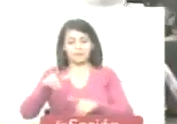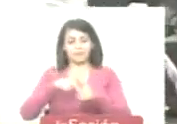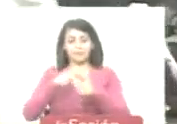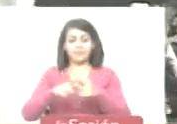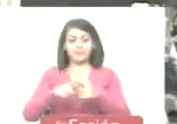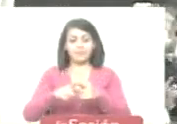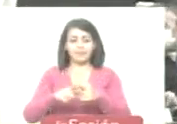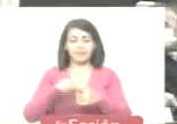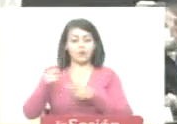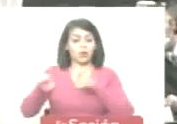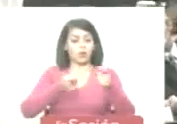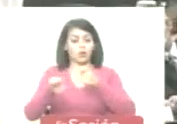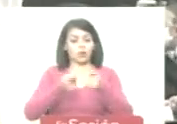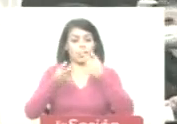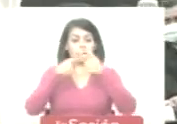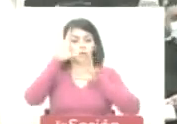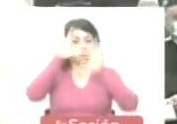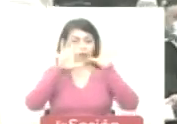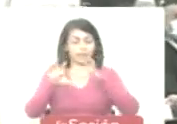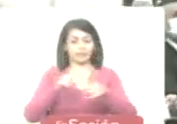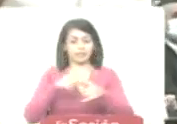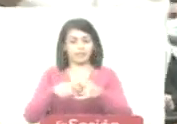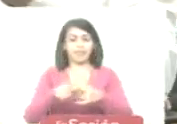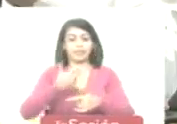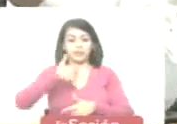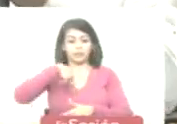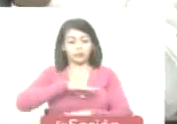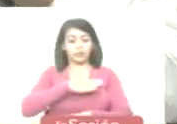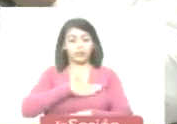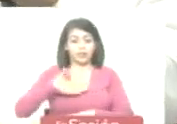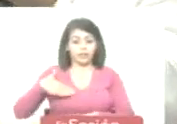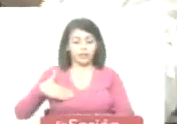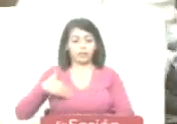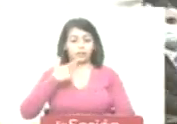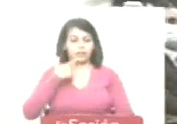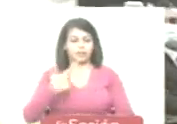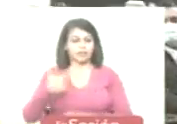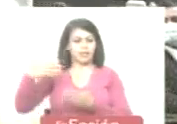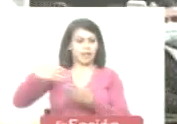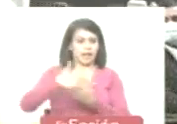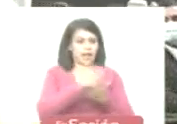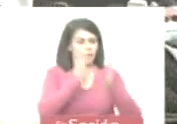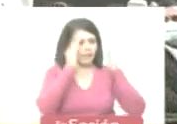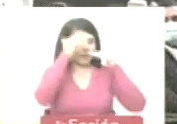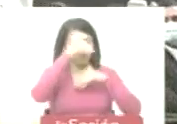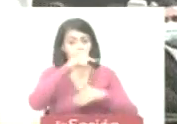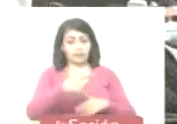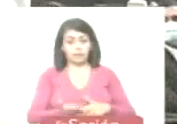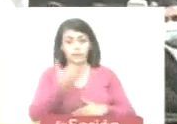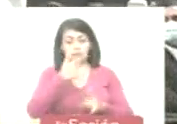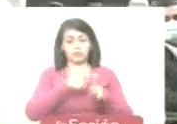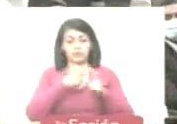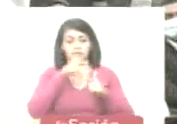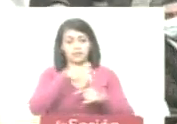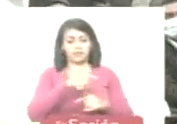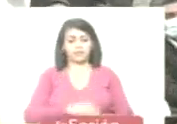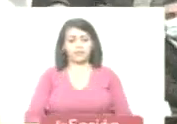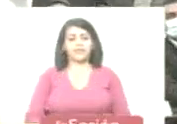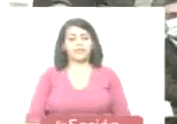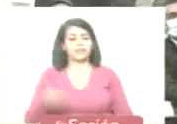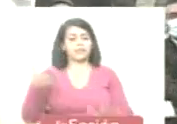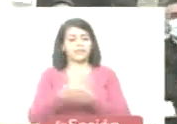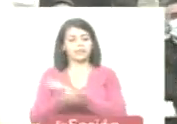quienes los manejan desde el exterior. Y nosotros pretender desviar la atención fundamental, aquí se